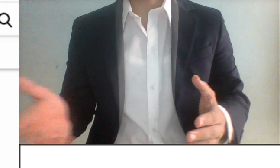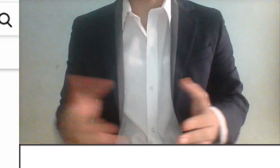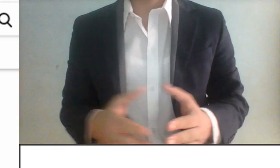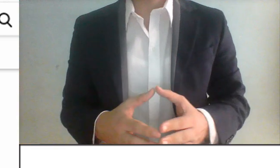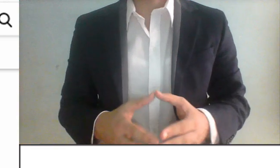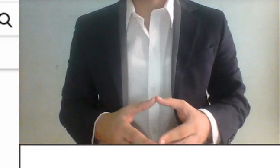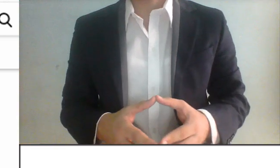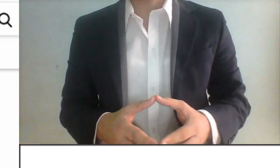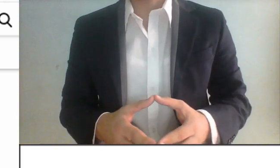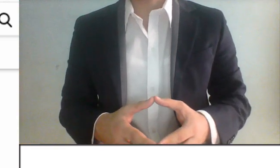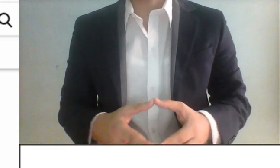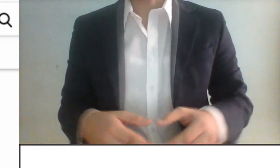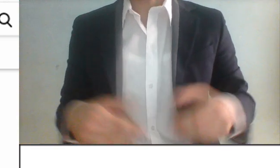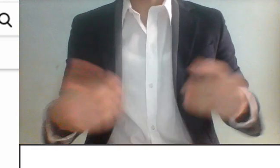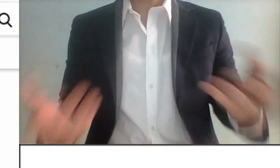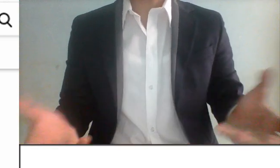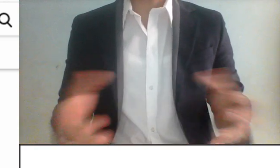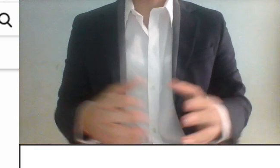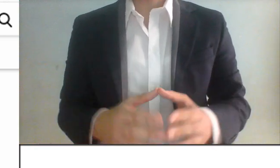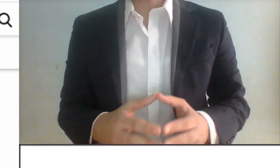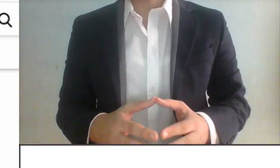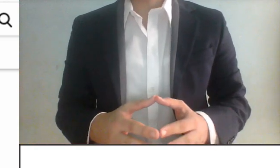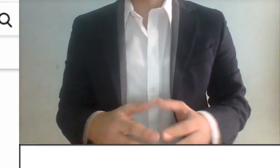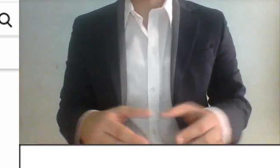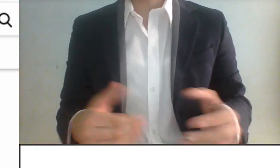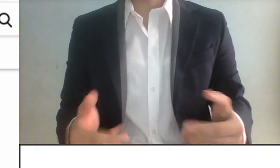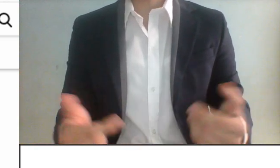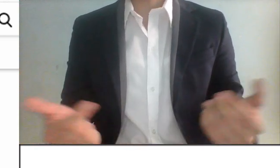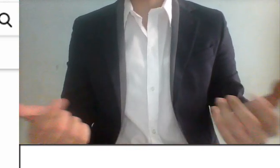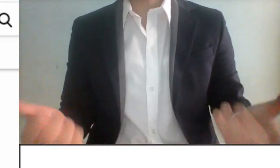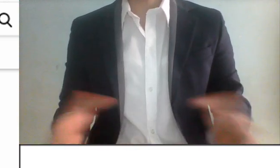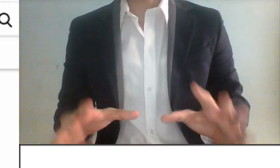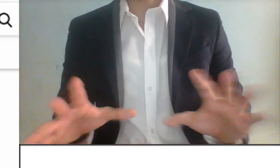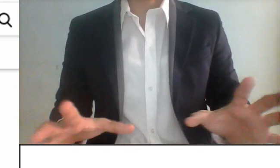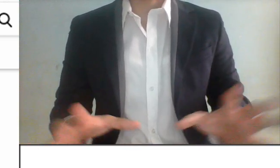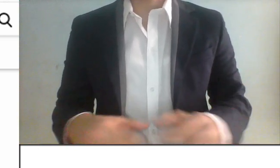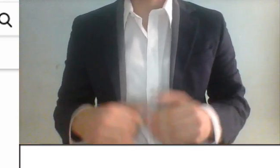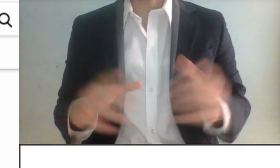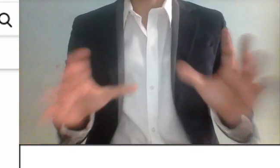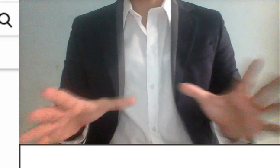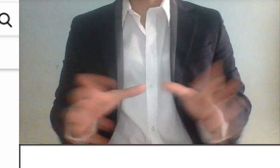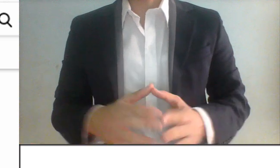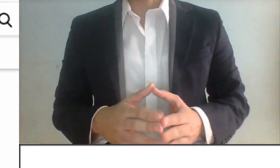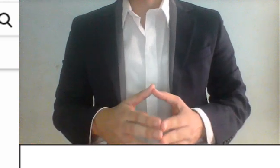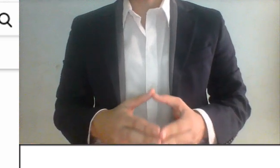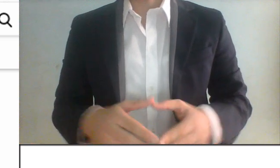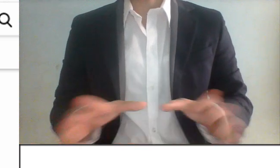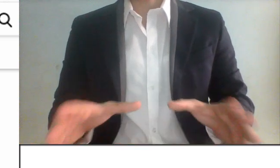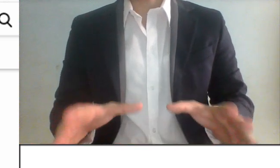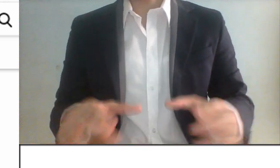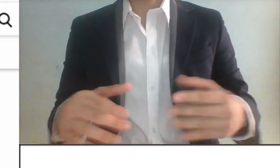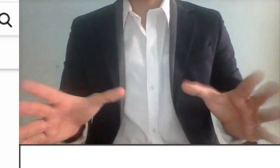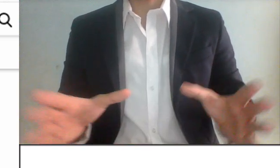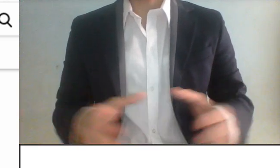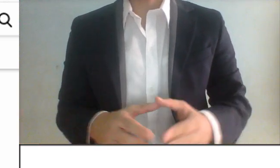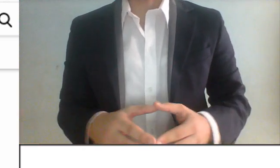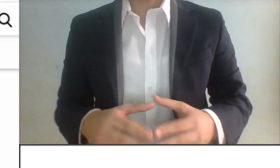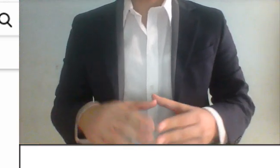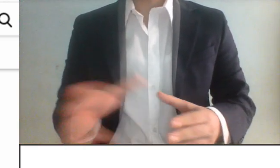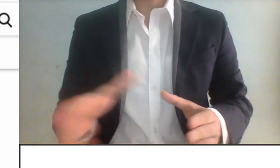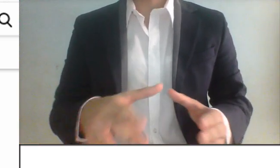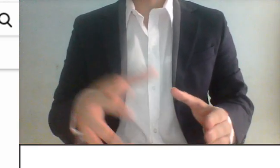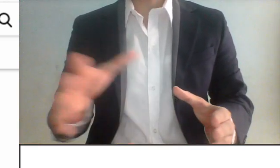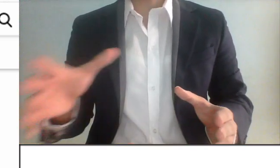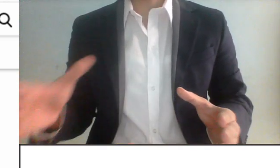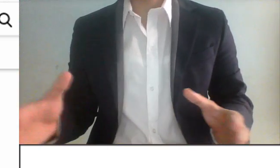estos personajes se terminaron quedando y muchos probablemente en este momento me termine sacando a los hoyas ok vamos a hablar un poco sobre eso de forma rápida